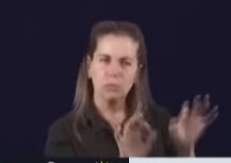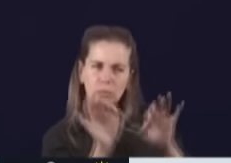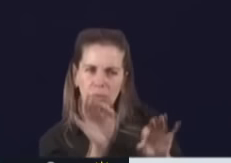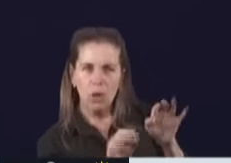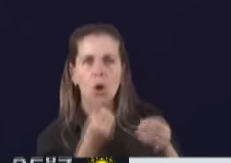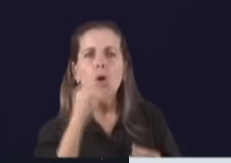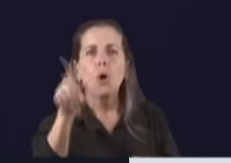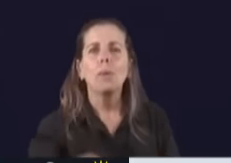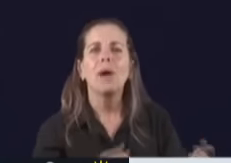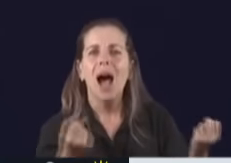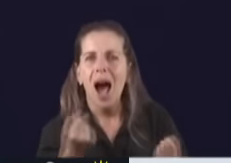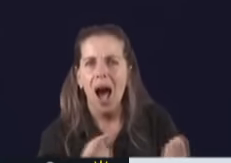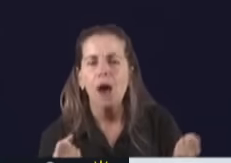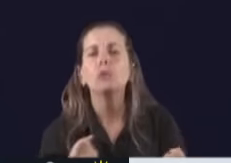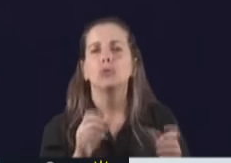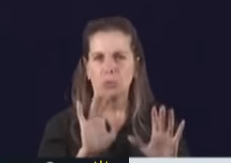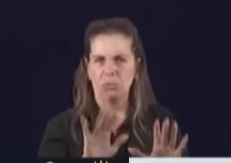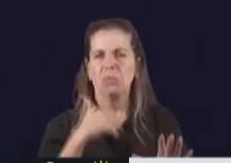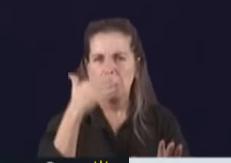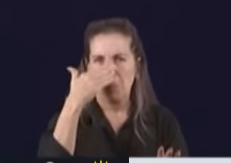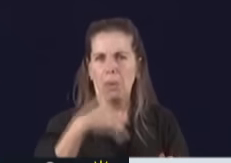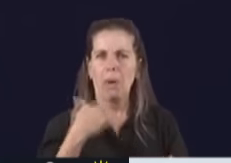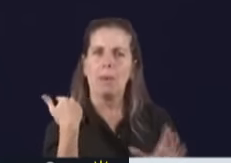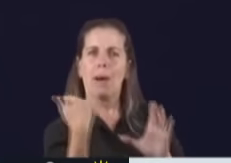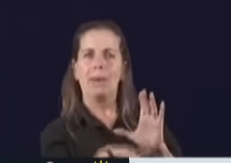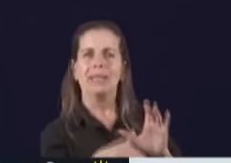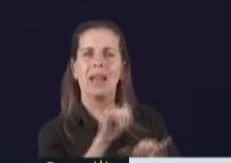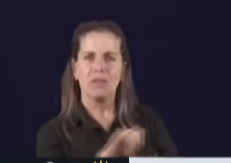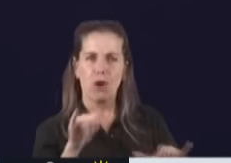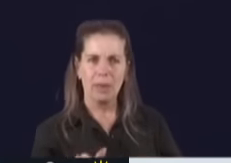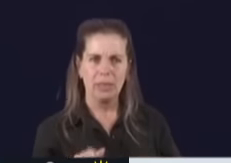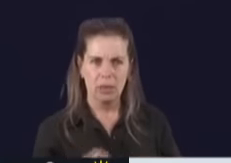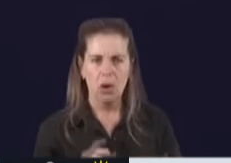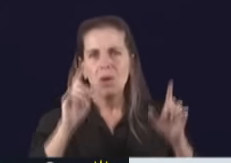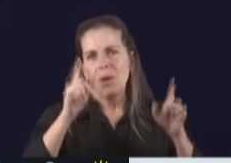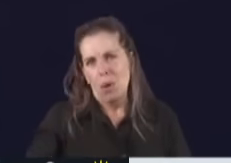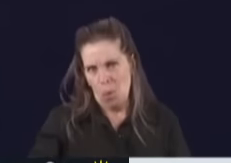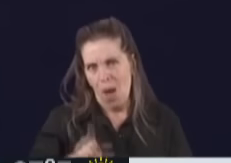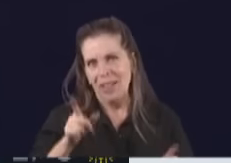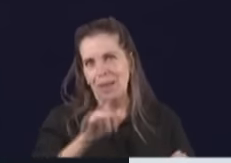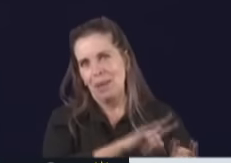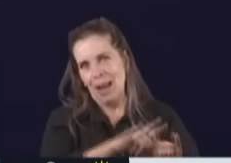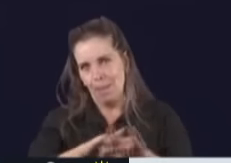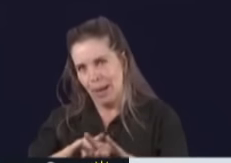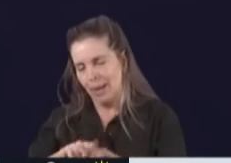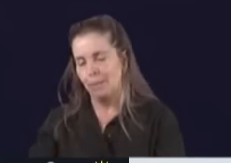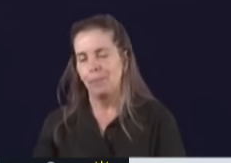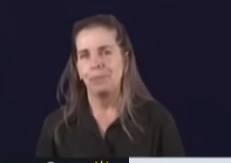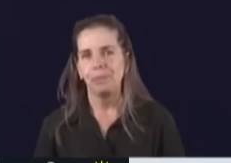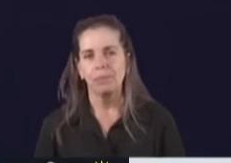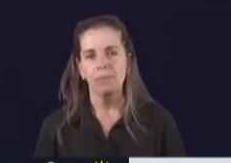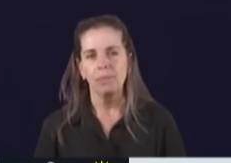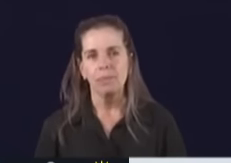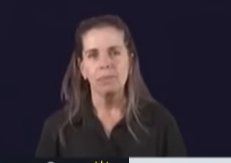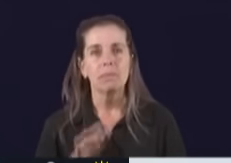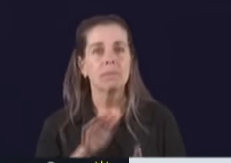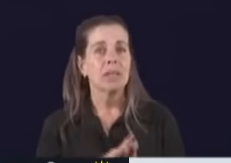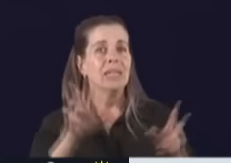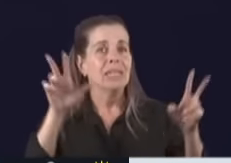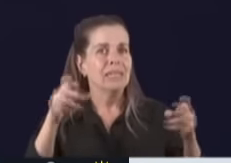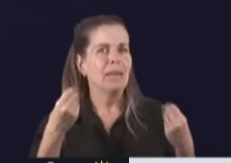origen y de los datos, por supuesto, del vehículo. De todas maneras, va a estar en la página de AVE. En materia de